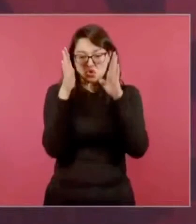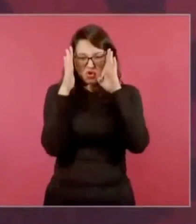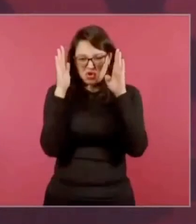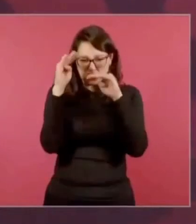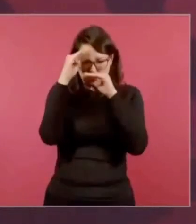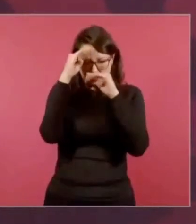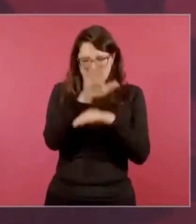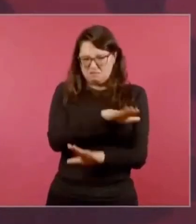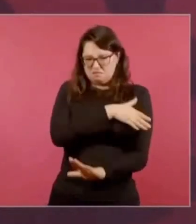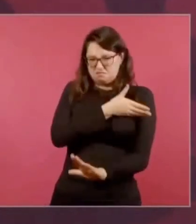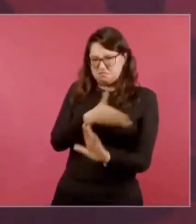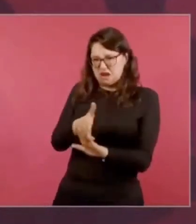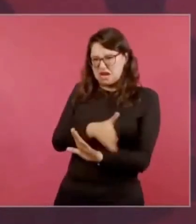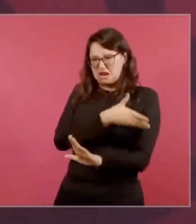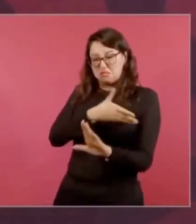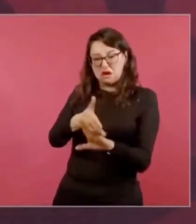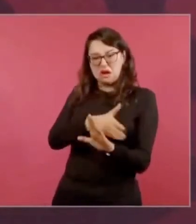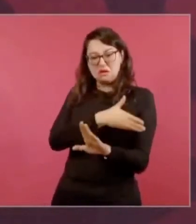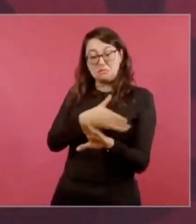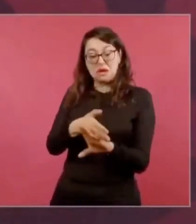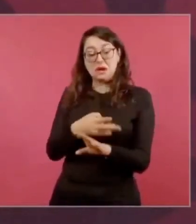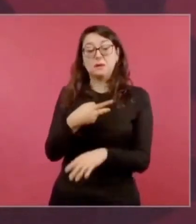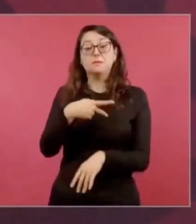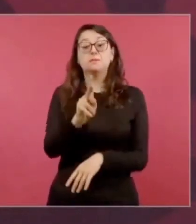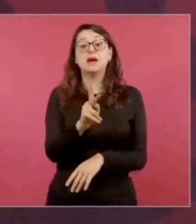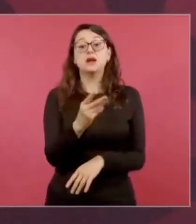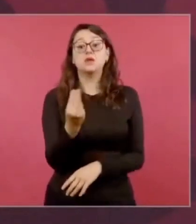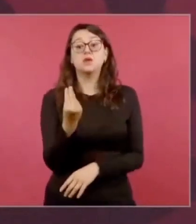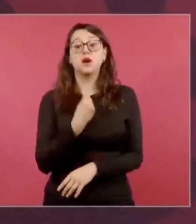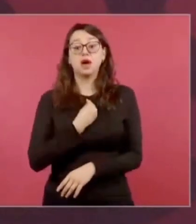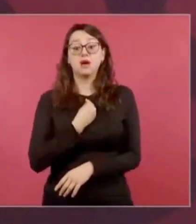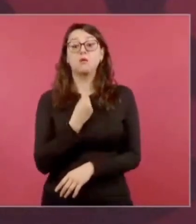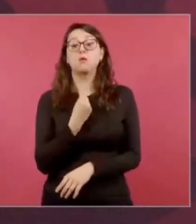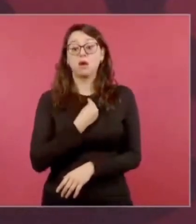el apoyo del pueblo.